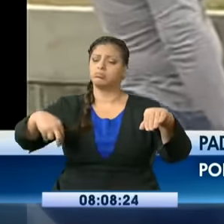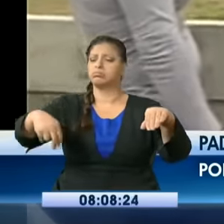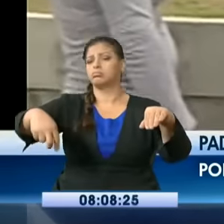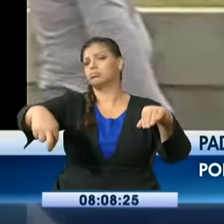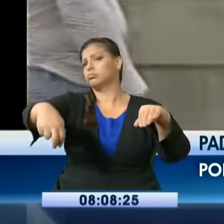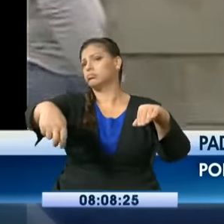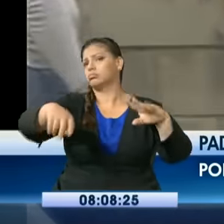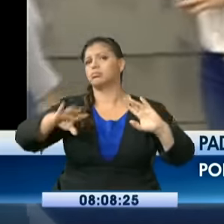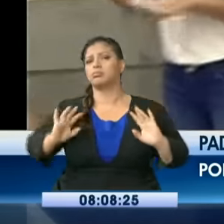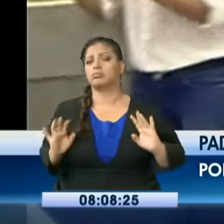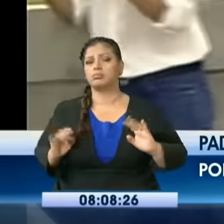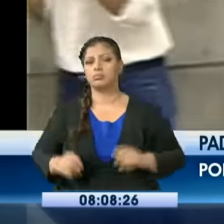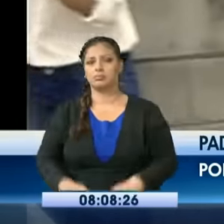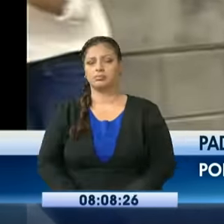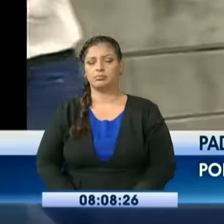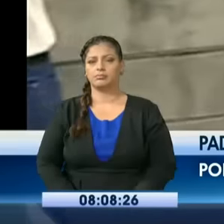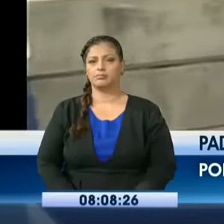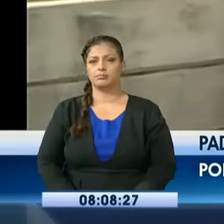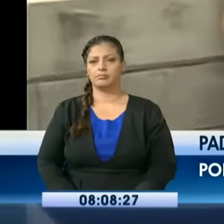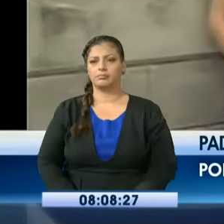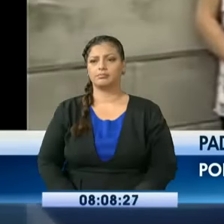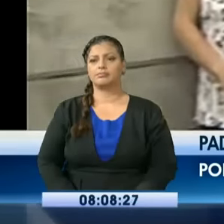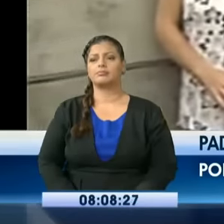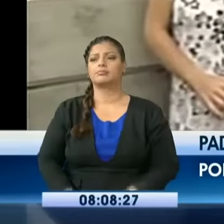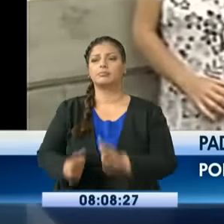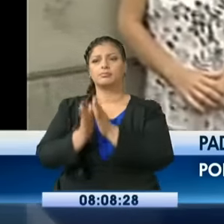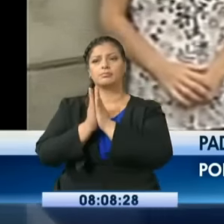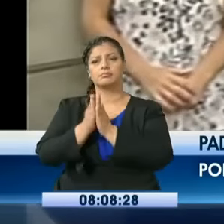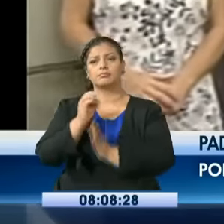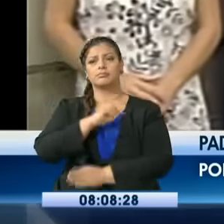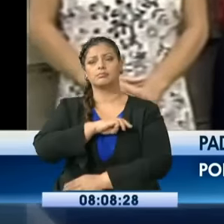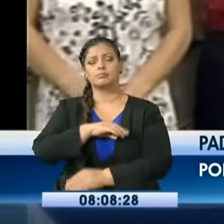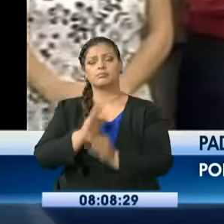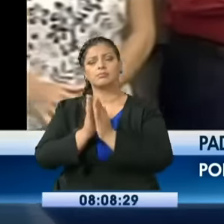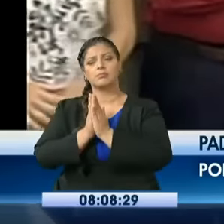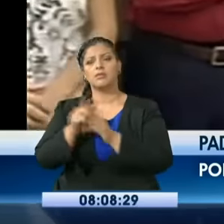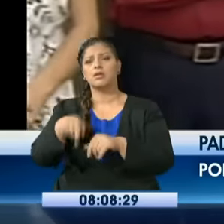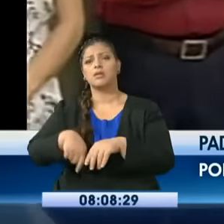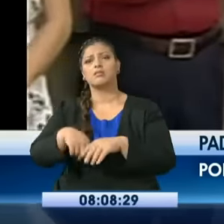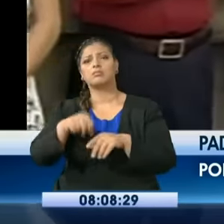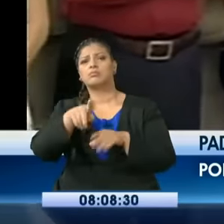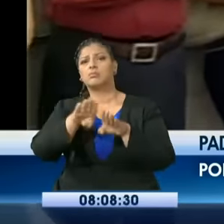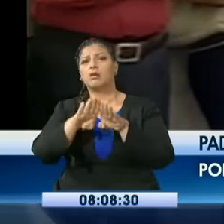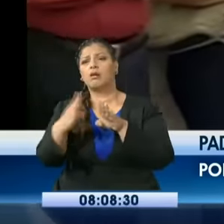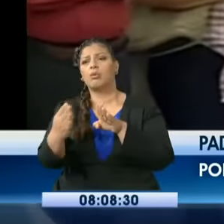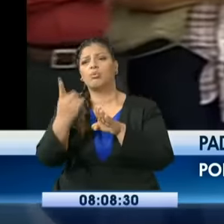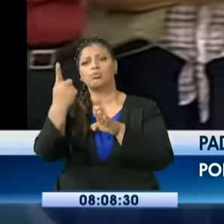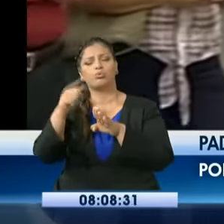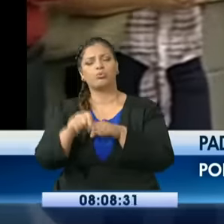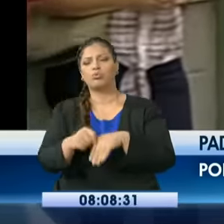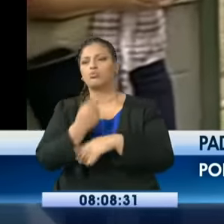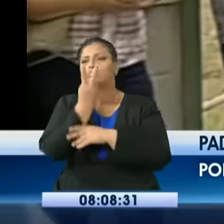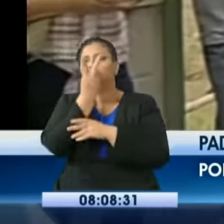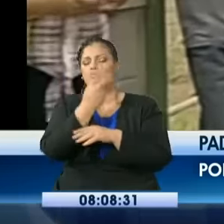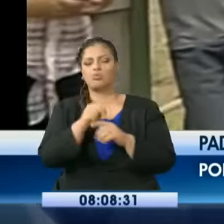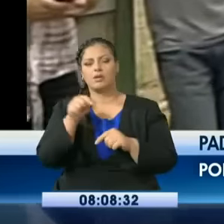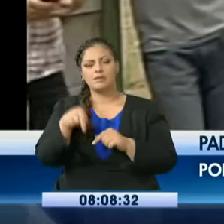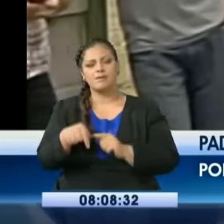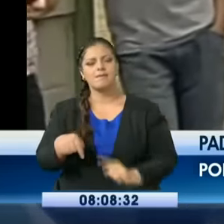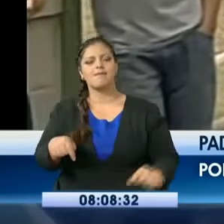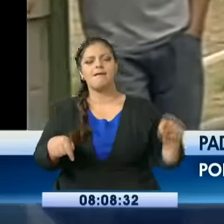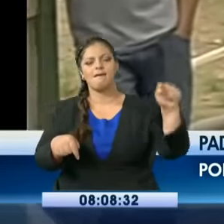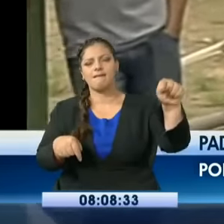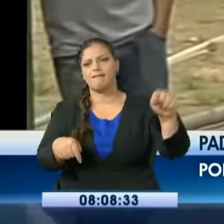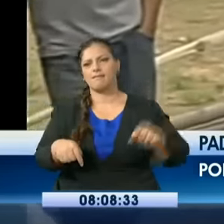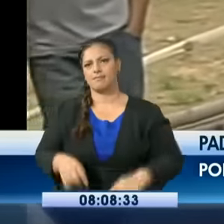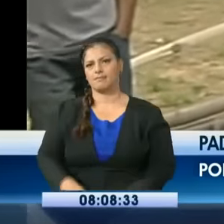se va a dar. Esa entrada es una solución que ustedes van a pedir también al municipio. Más tarde nosotros estamos esperando la llegada también de un representante de la alcaldía,